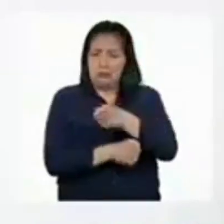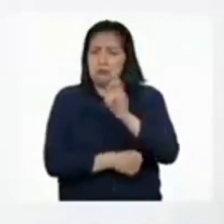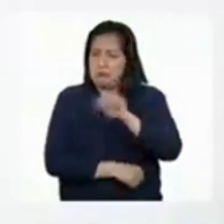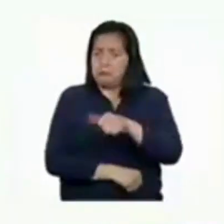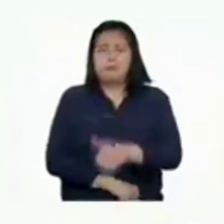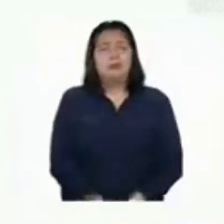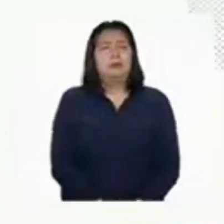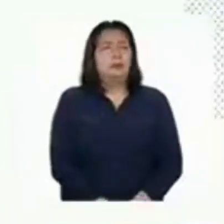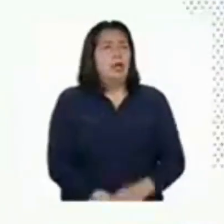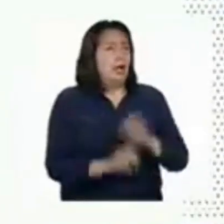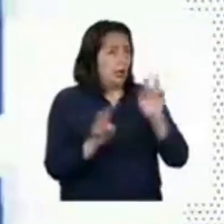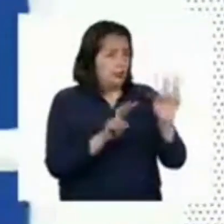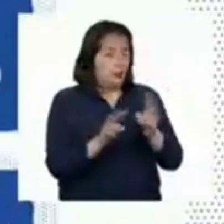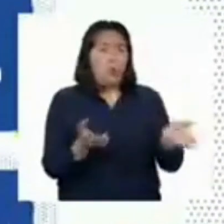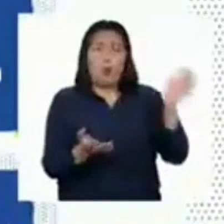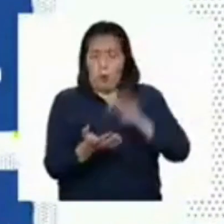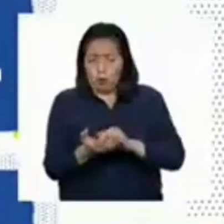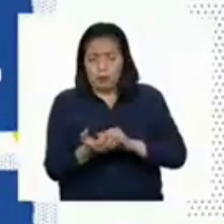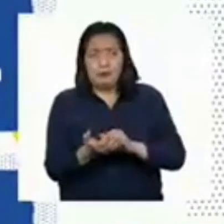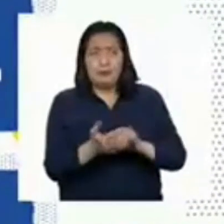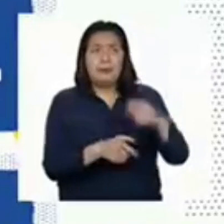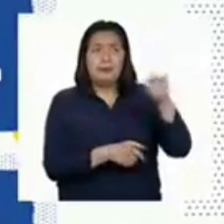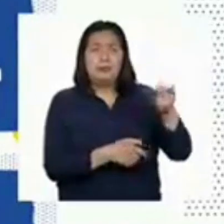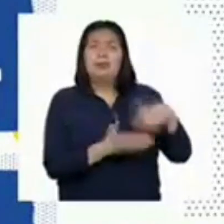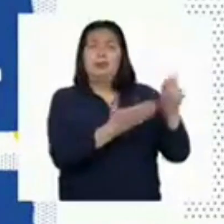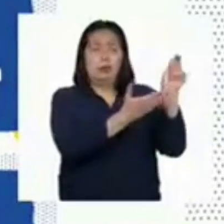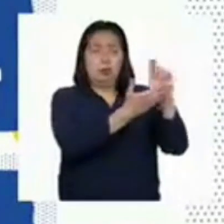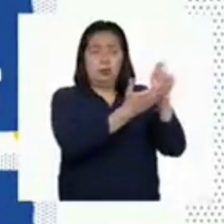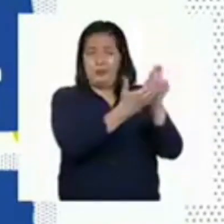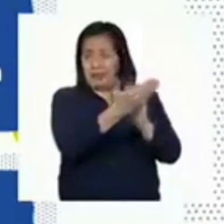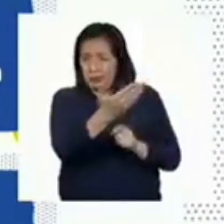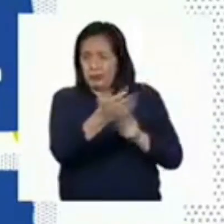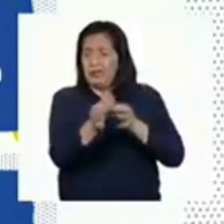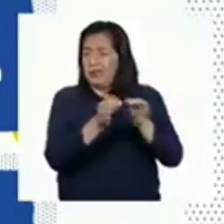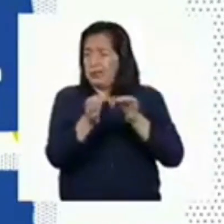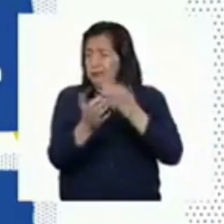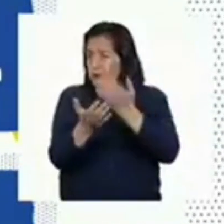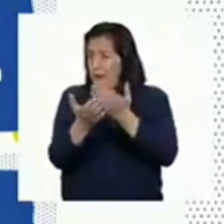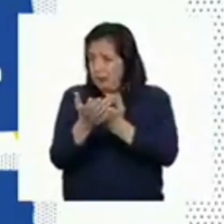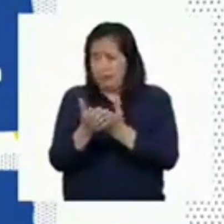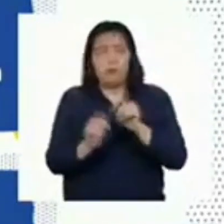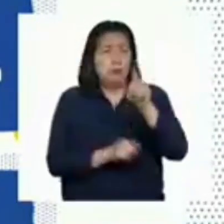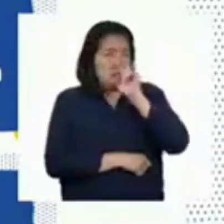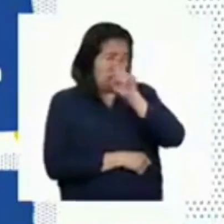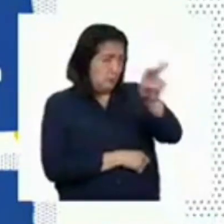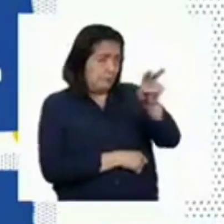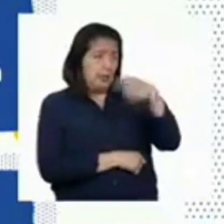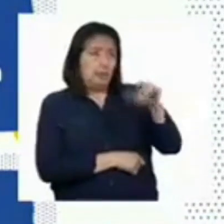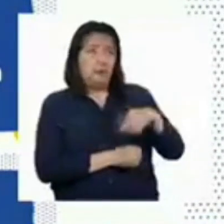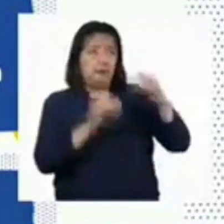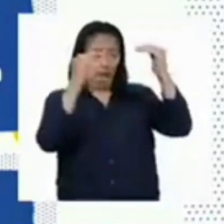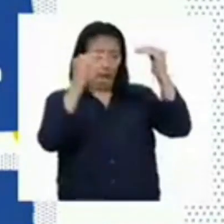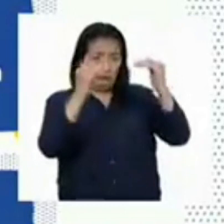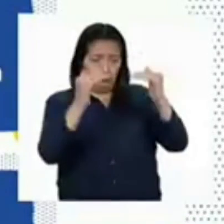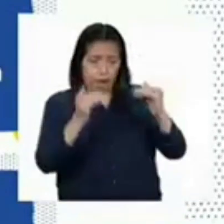Patricia. Veamos nuevamente las partes de un texto argumentativo. Como se pueden dar cuenta, al ver la